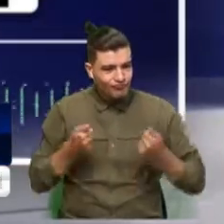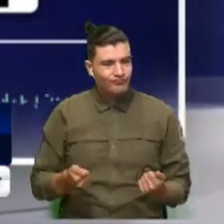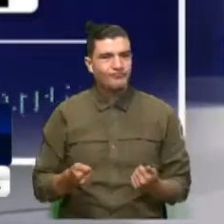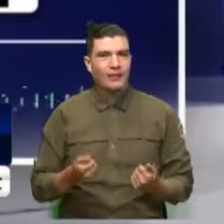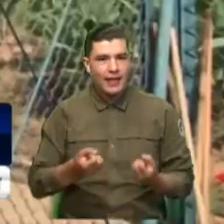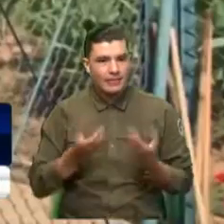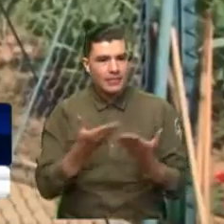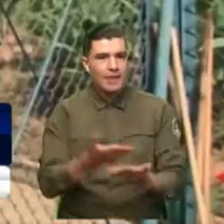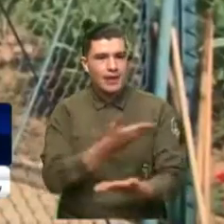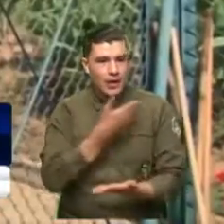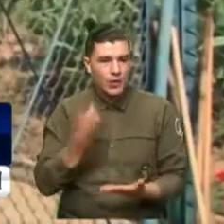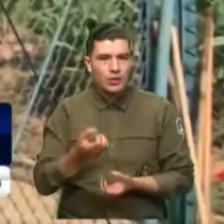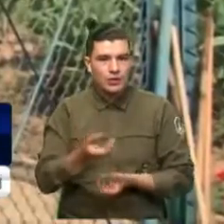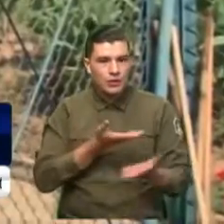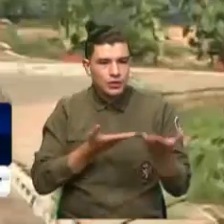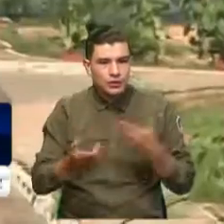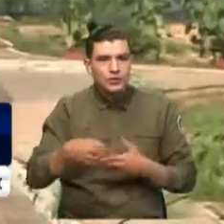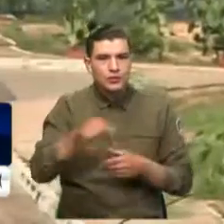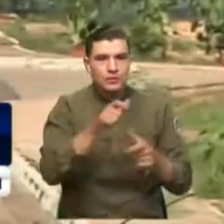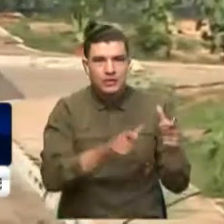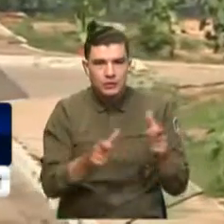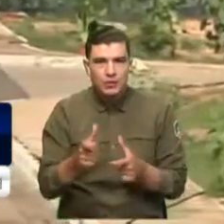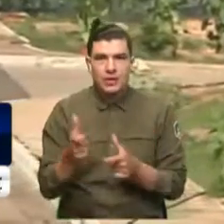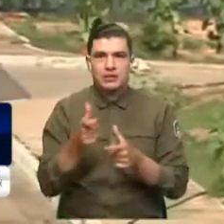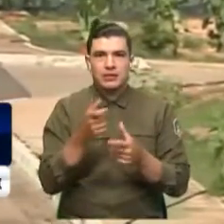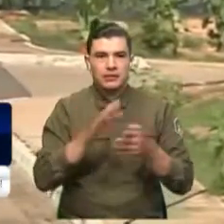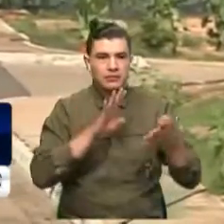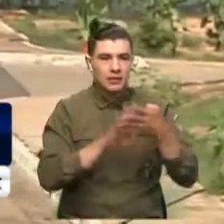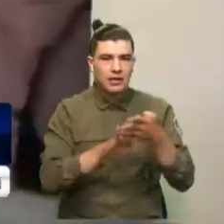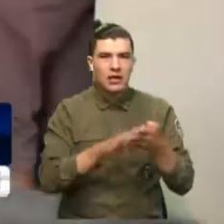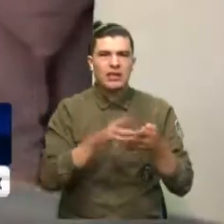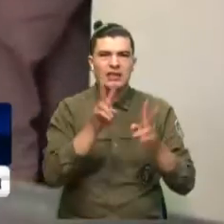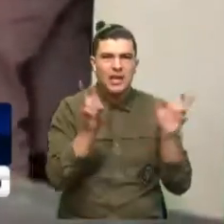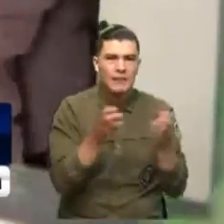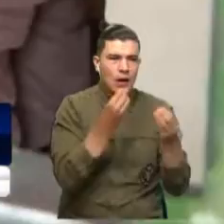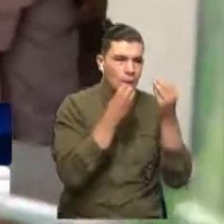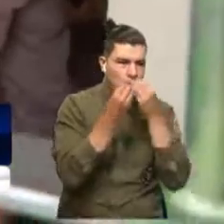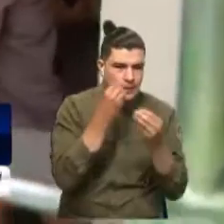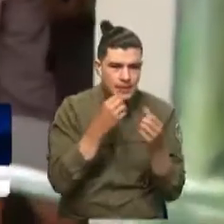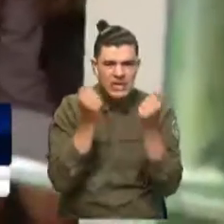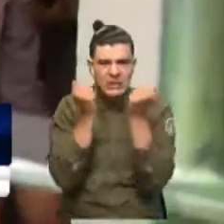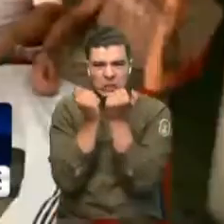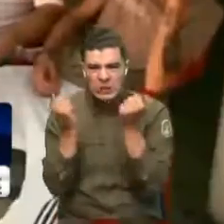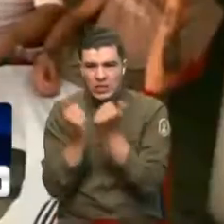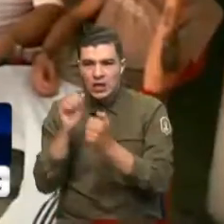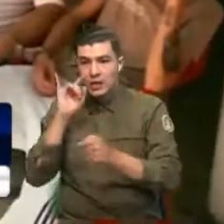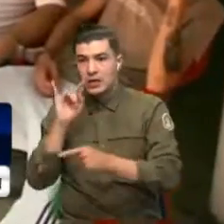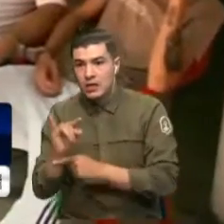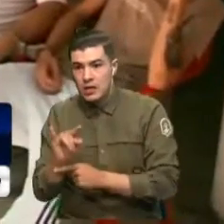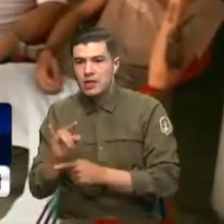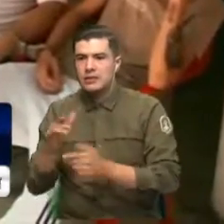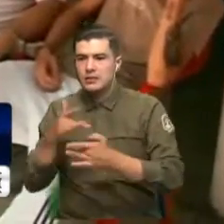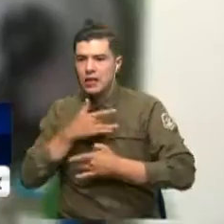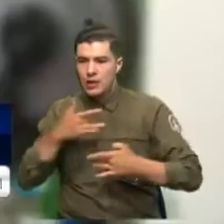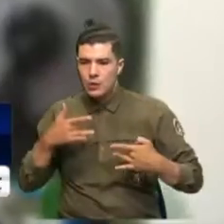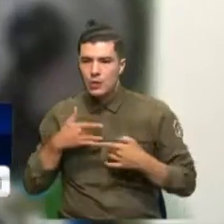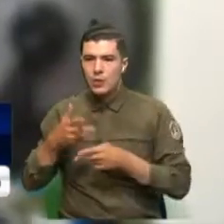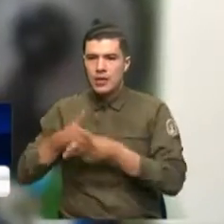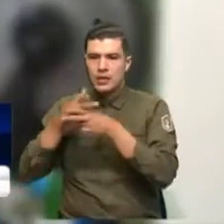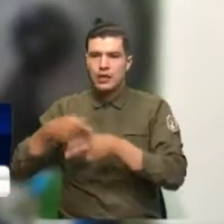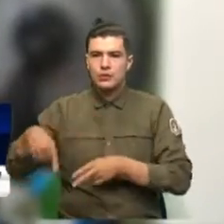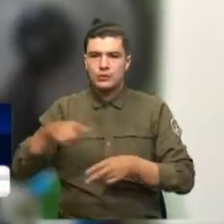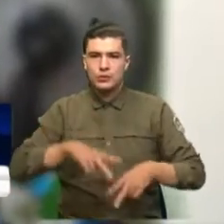a las solicitudes de los internos. Temas como el de la alimentación, el hacinamiento, la seguridad y salud de los internos